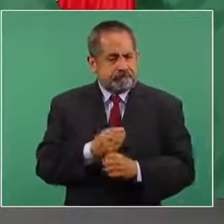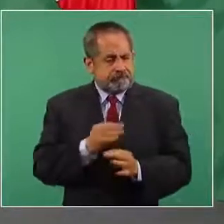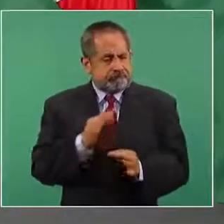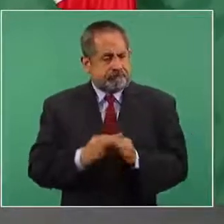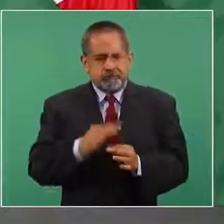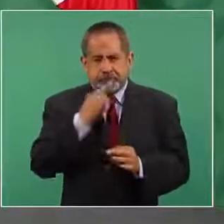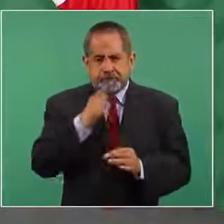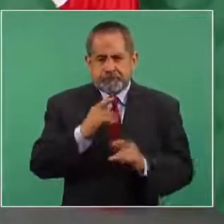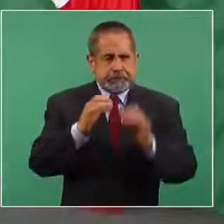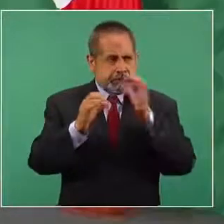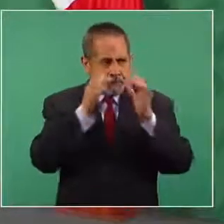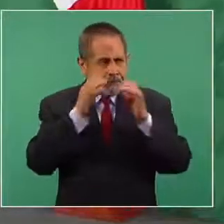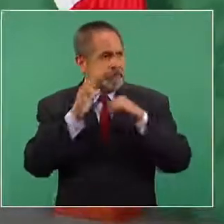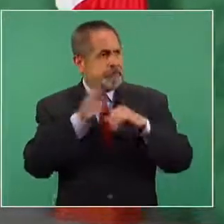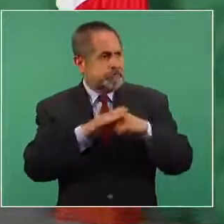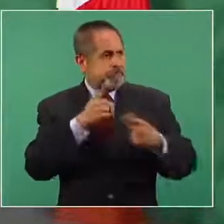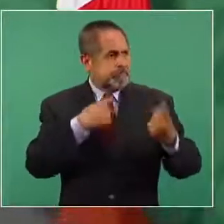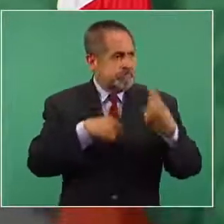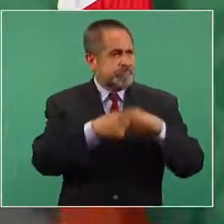la comunicación.